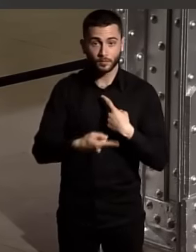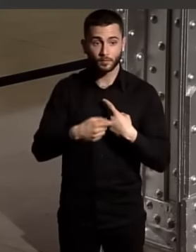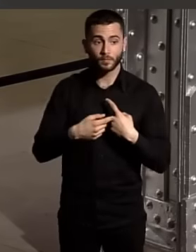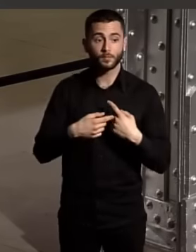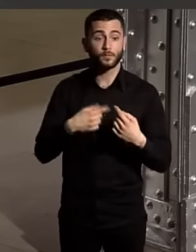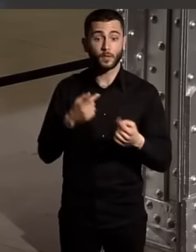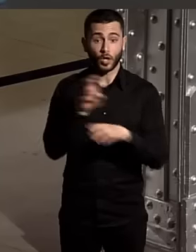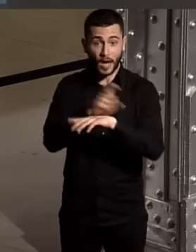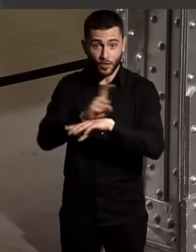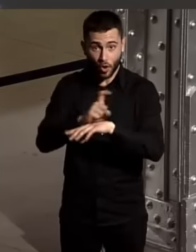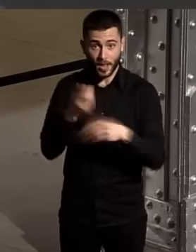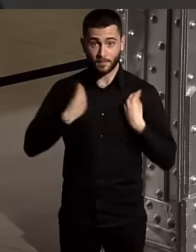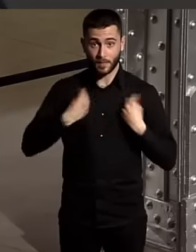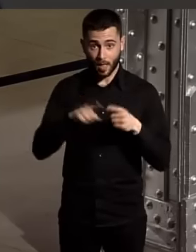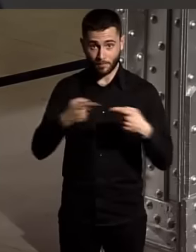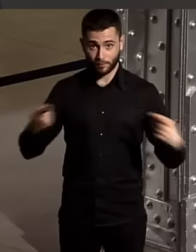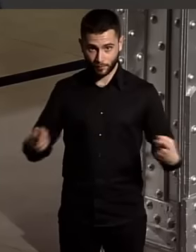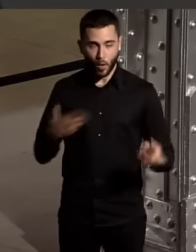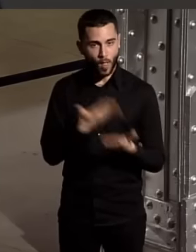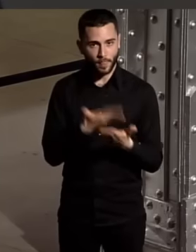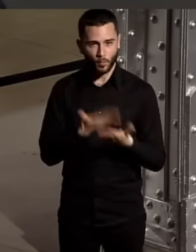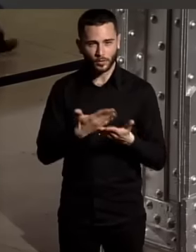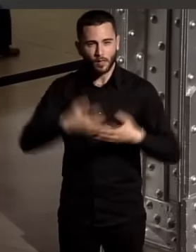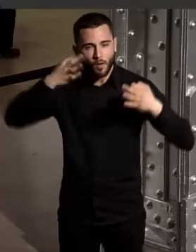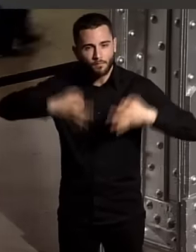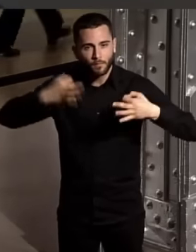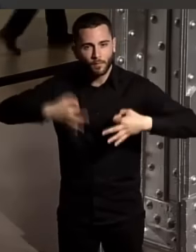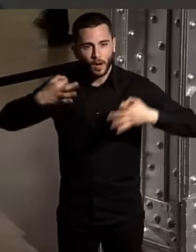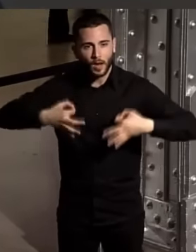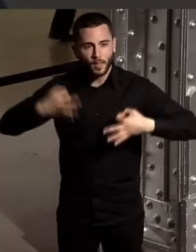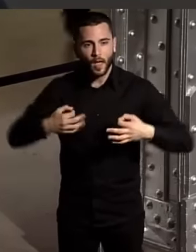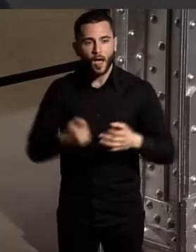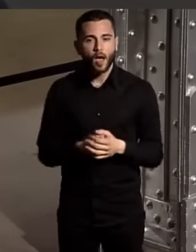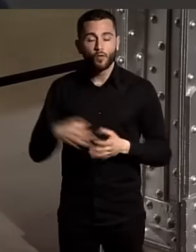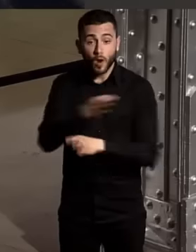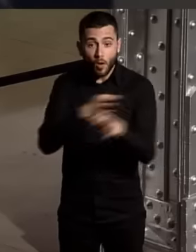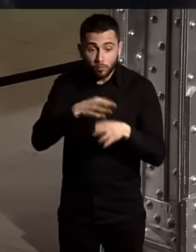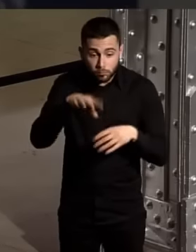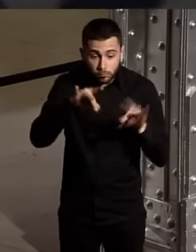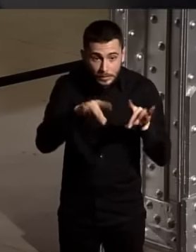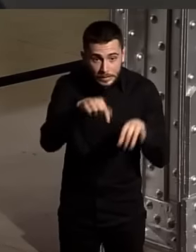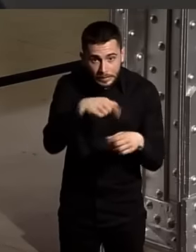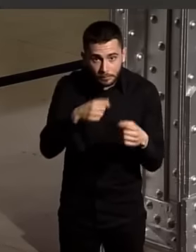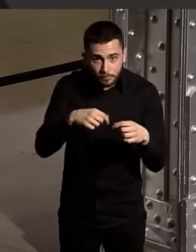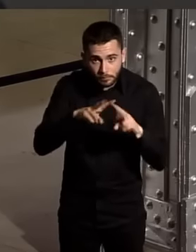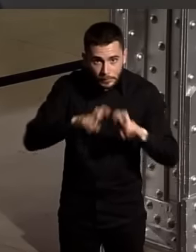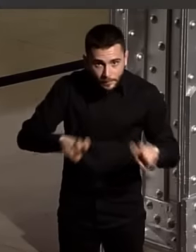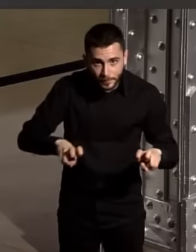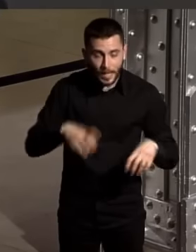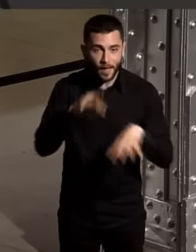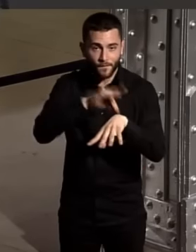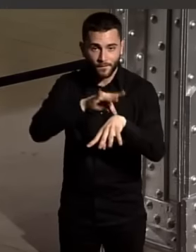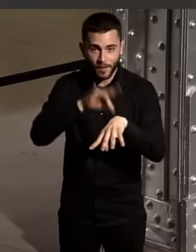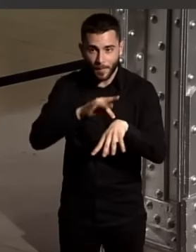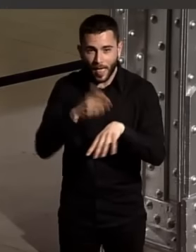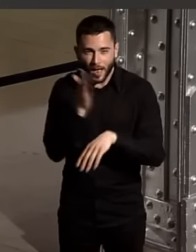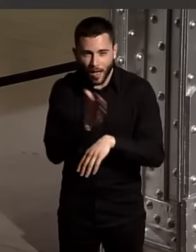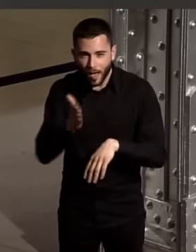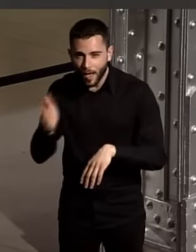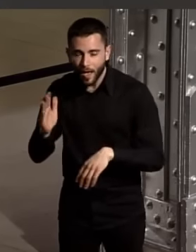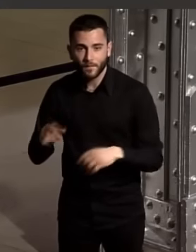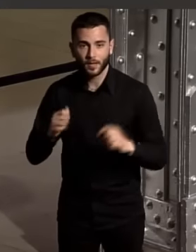de de los ratones no era una demostración de que realmente tocando una sola ruta molecular podías incidir en muchas enfermedades a la vez no Y